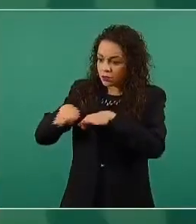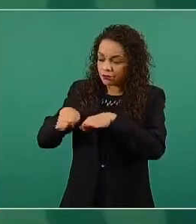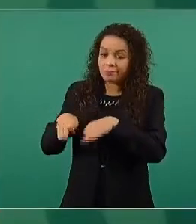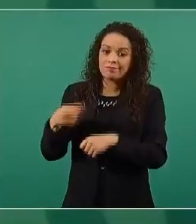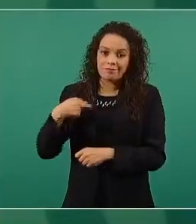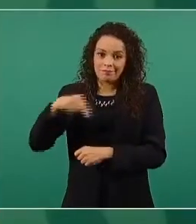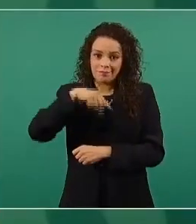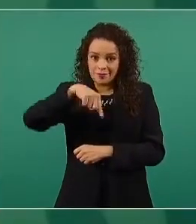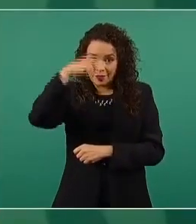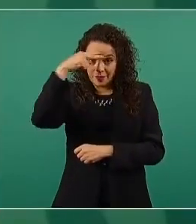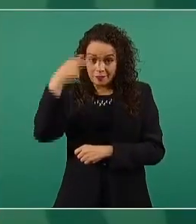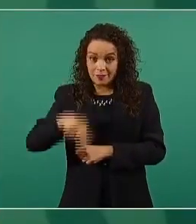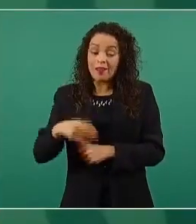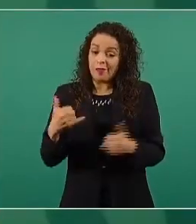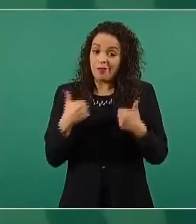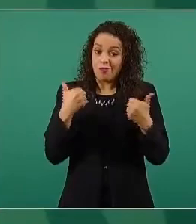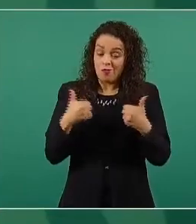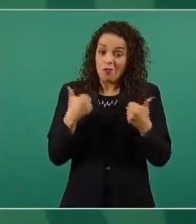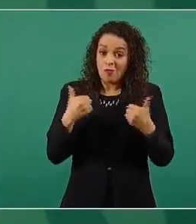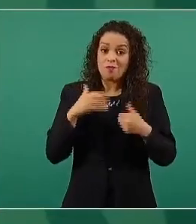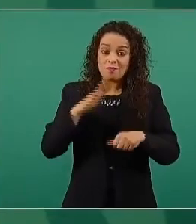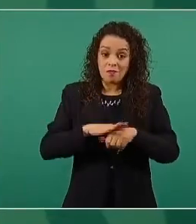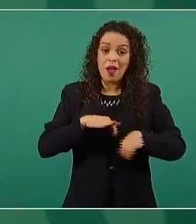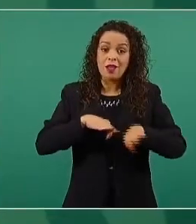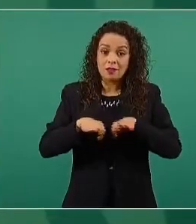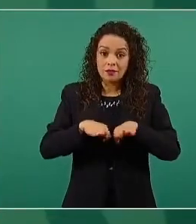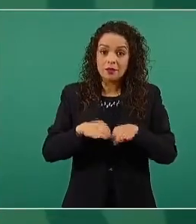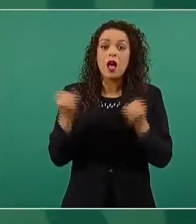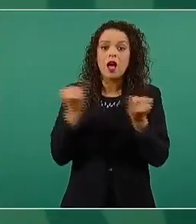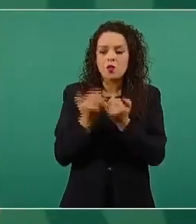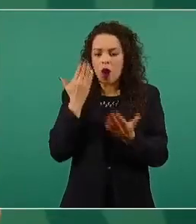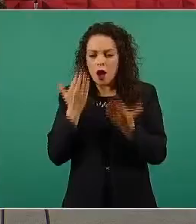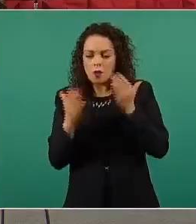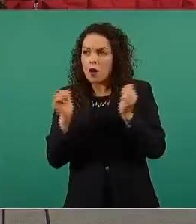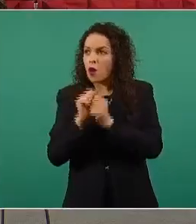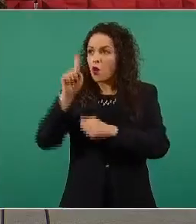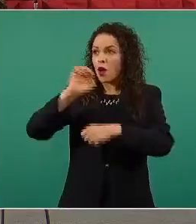con relación a Europa. Y tenemos